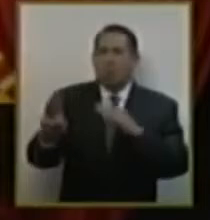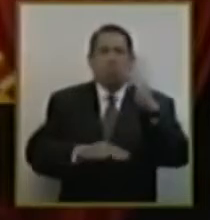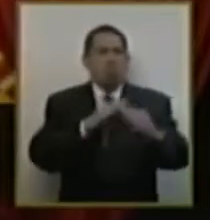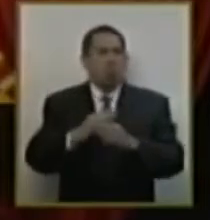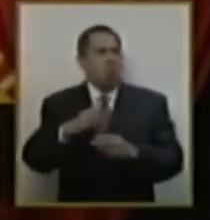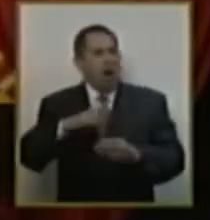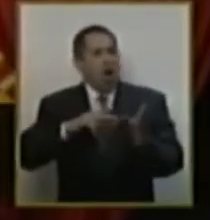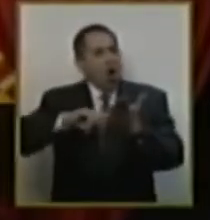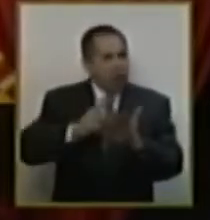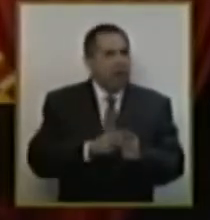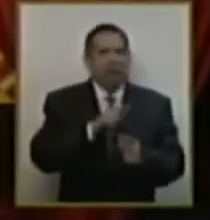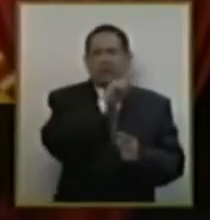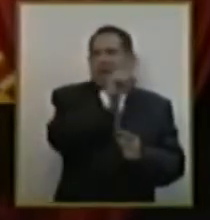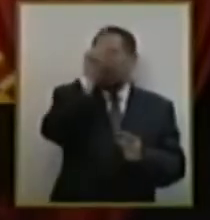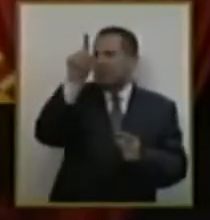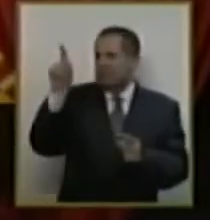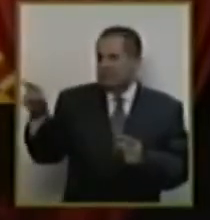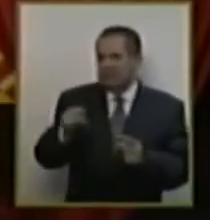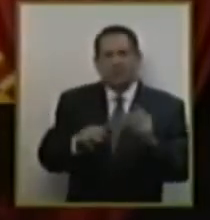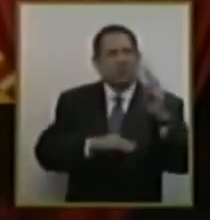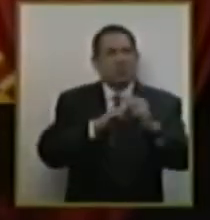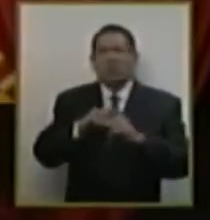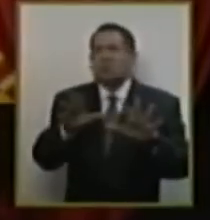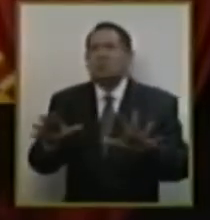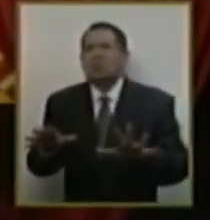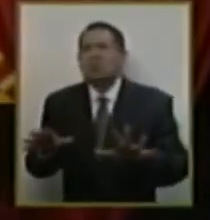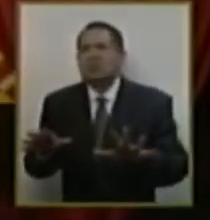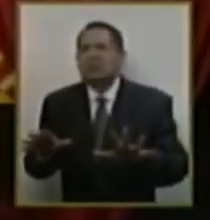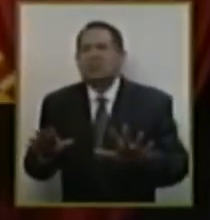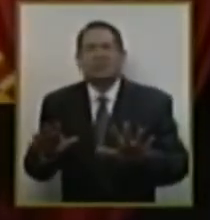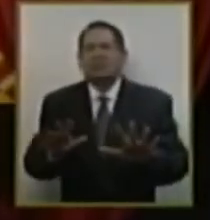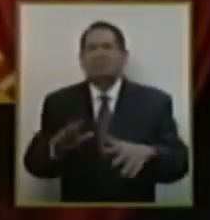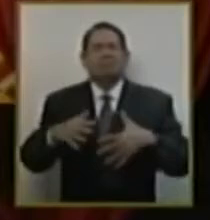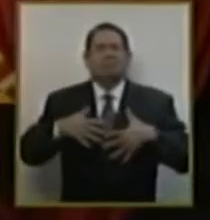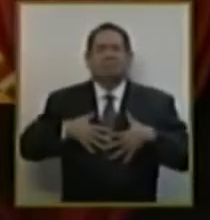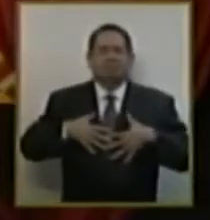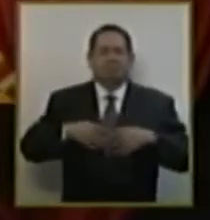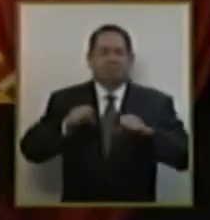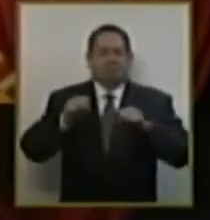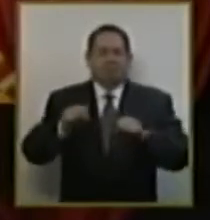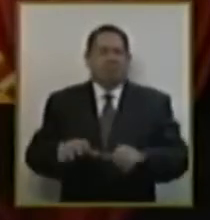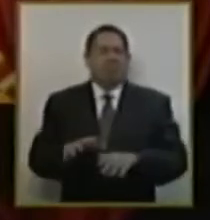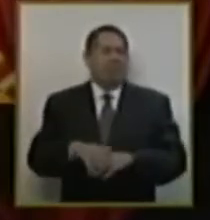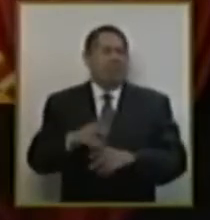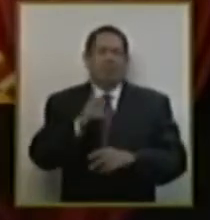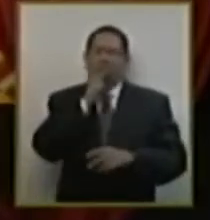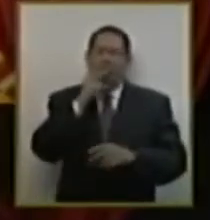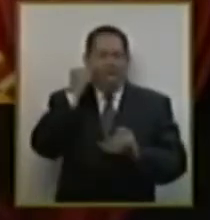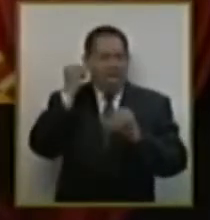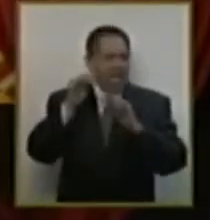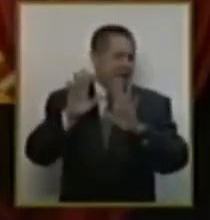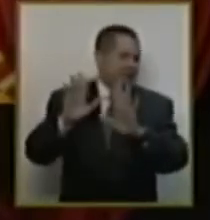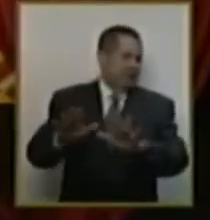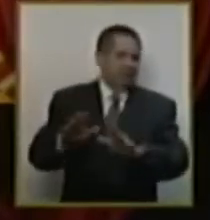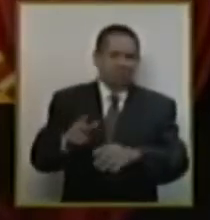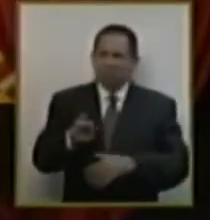planeta. Yo, por mi parte, prefiero dejar a un lado prefijos y eufemismos y llamarlo por